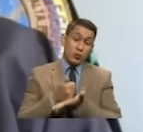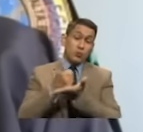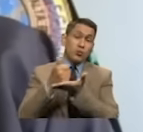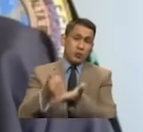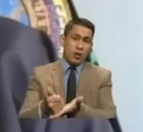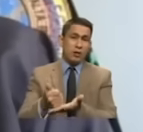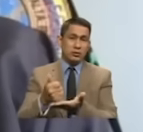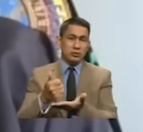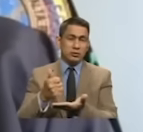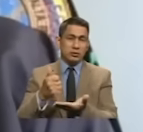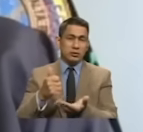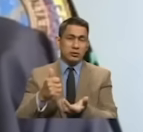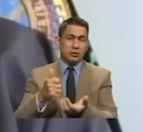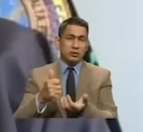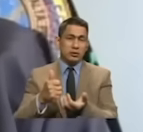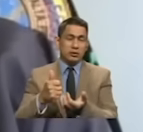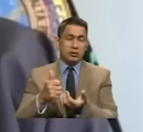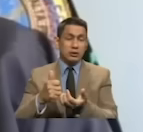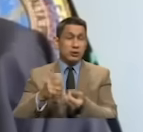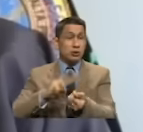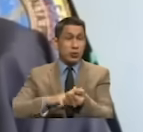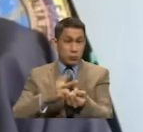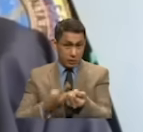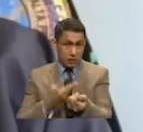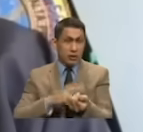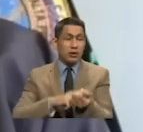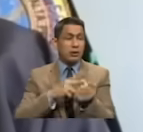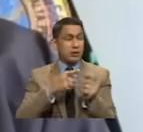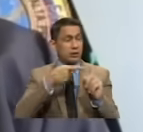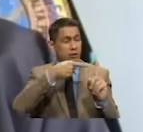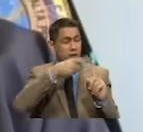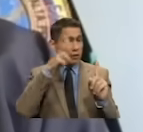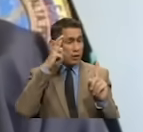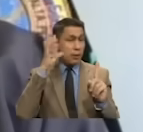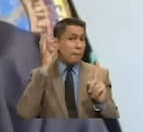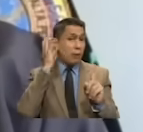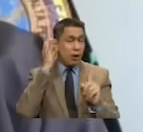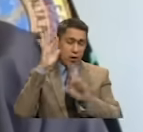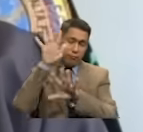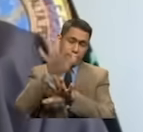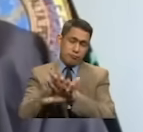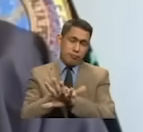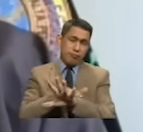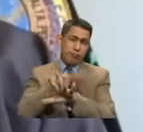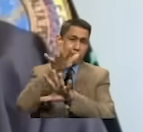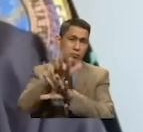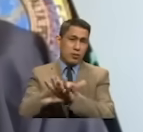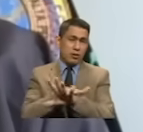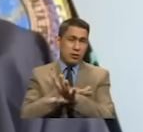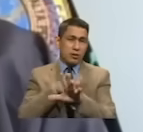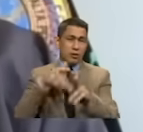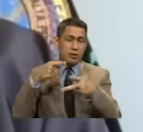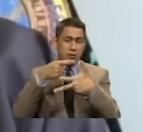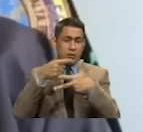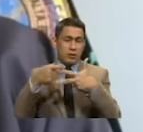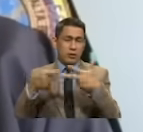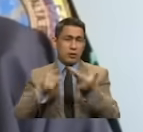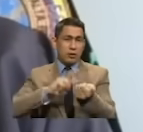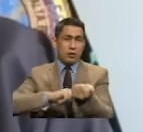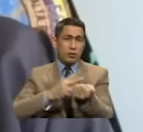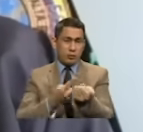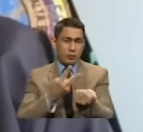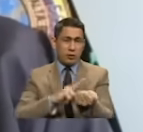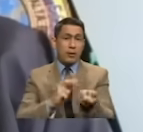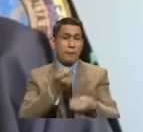genitales, realizando actividades en torno a explotación sexual y, lógicamente, vendiendo este tipo de material